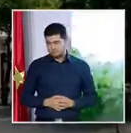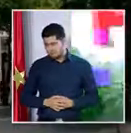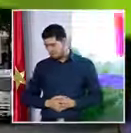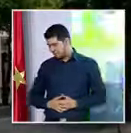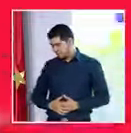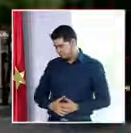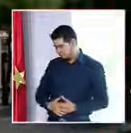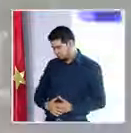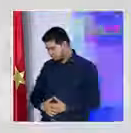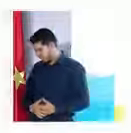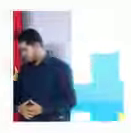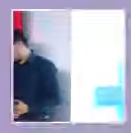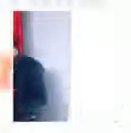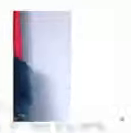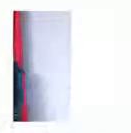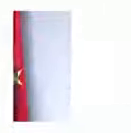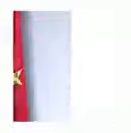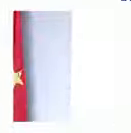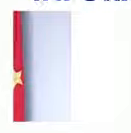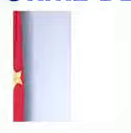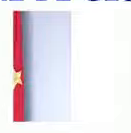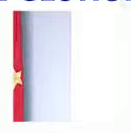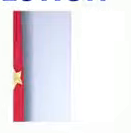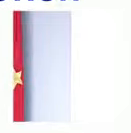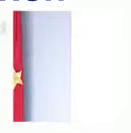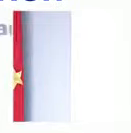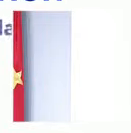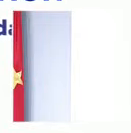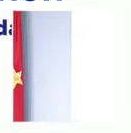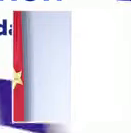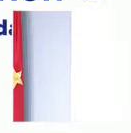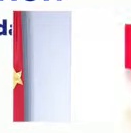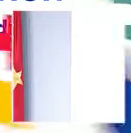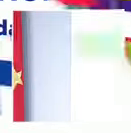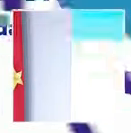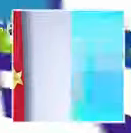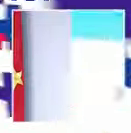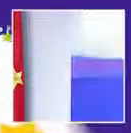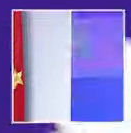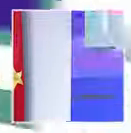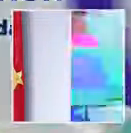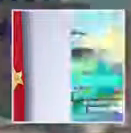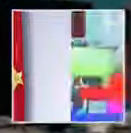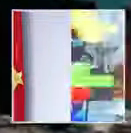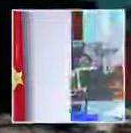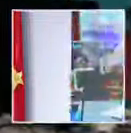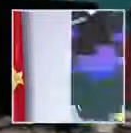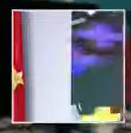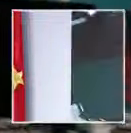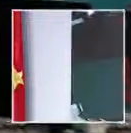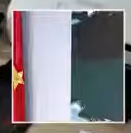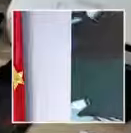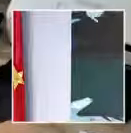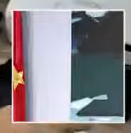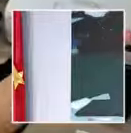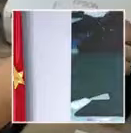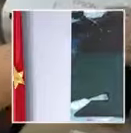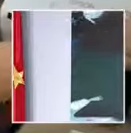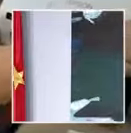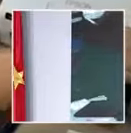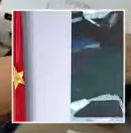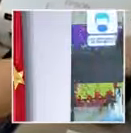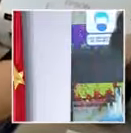La Gobernación del Norte de Santander trabaja para lograr eficiencia y calidad y para mejorar y modernizar los procesos internos que permitan